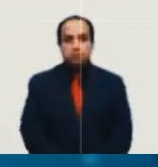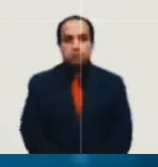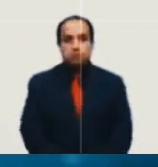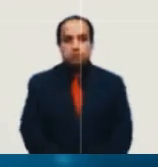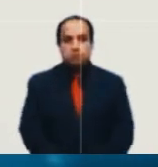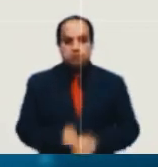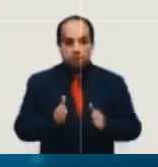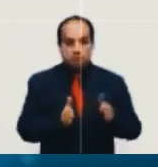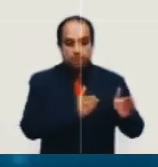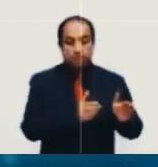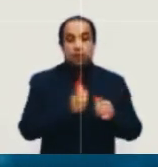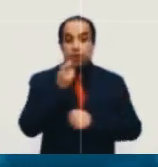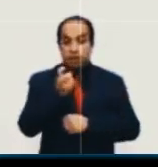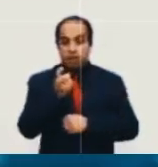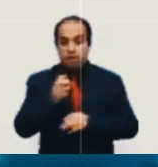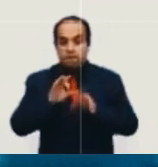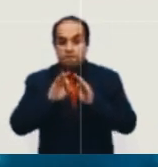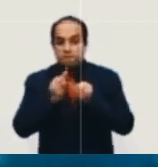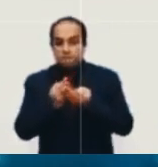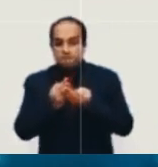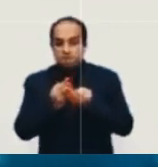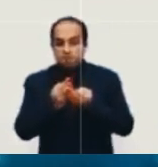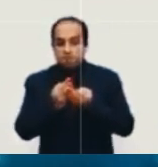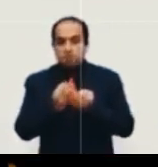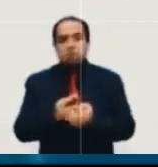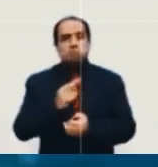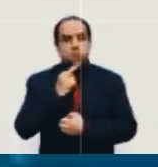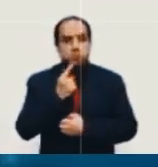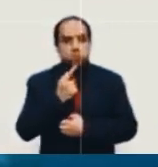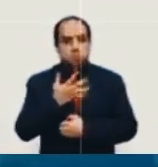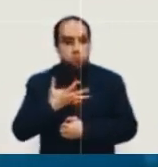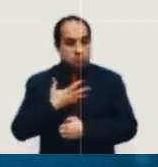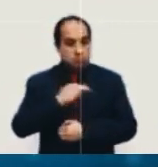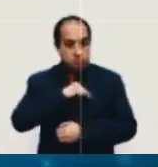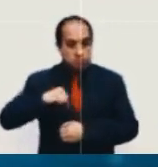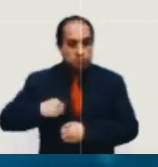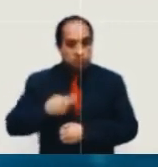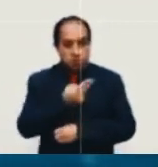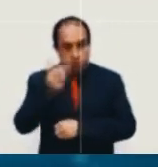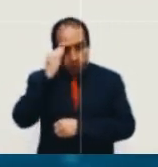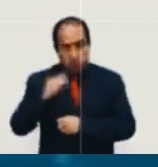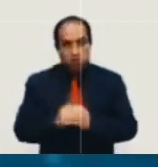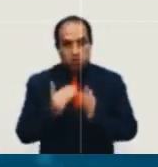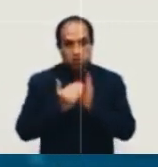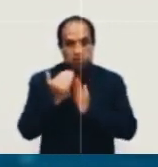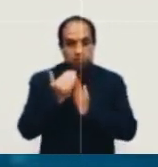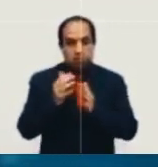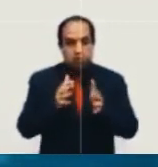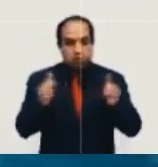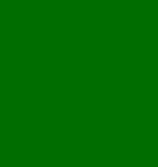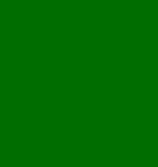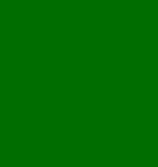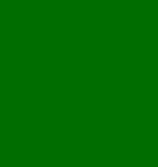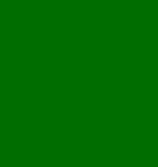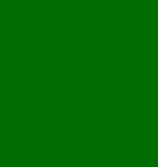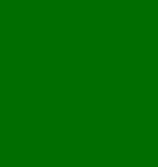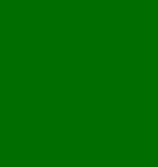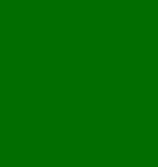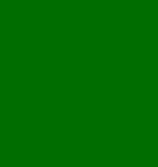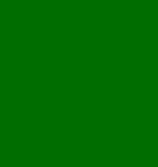Independientemente de estos signos de mejoría que tenemos, como ustedes saben, el aumento en la capacidad hospitalaria es un trabajo continuo que